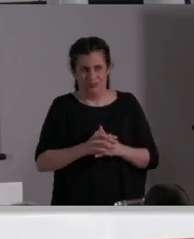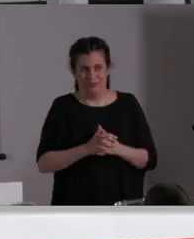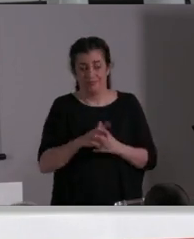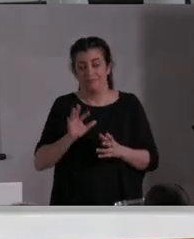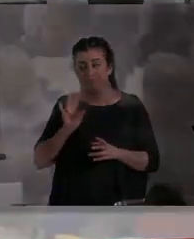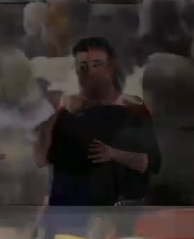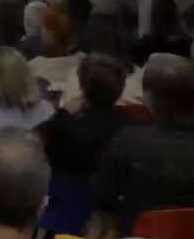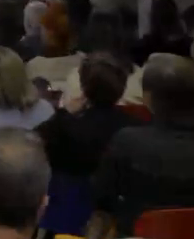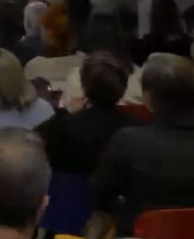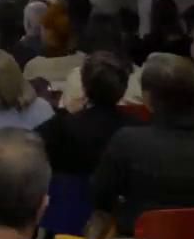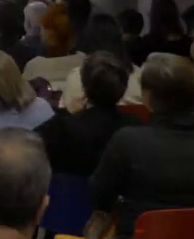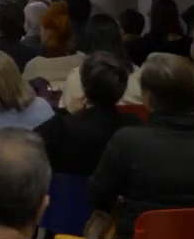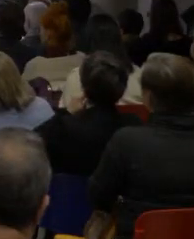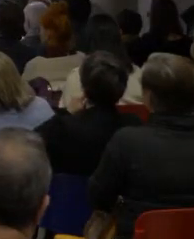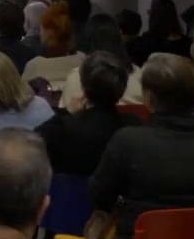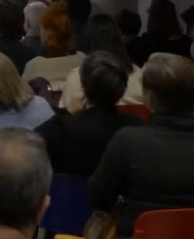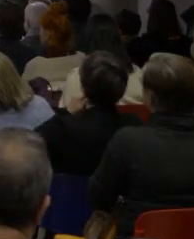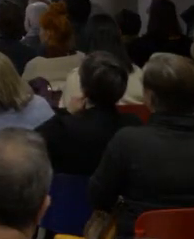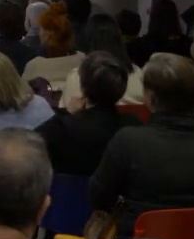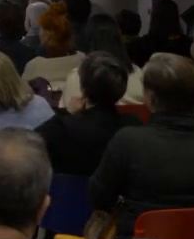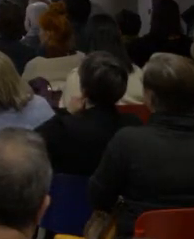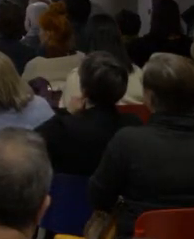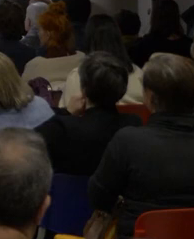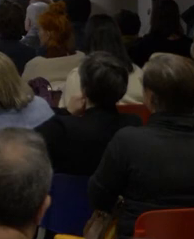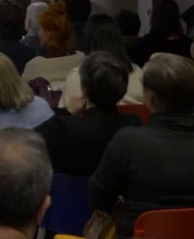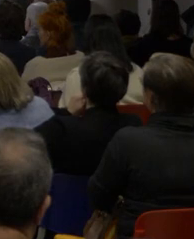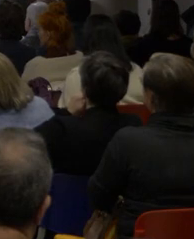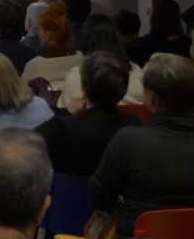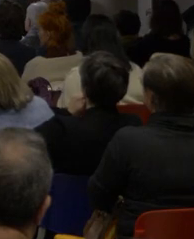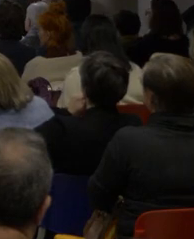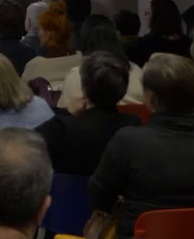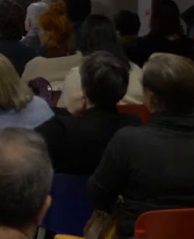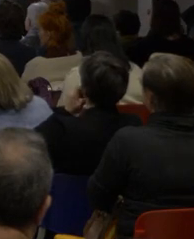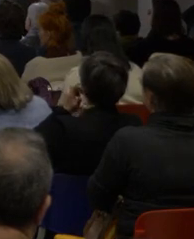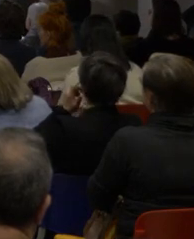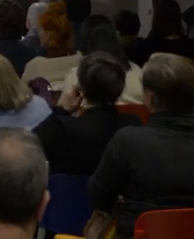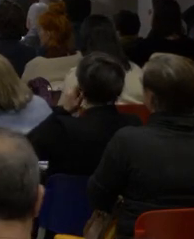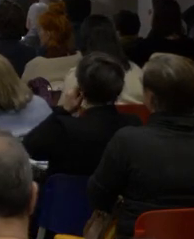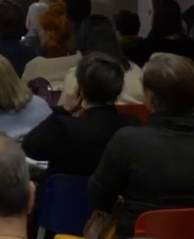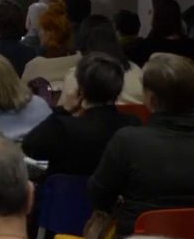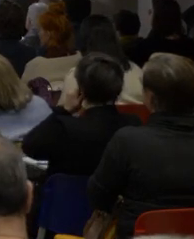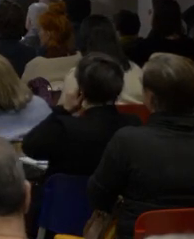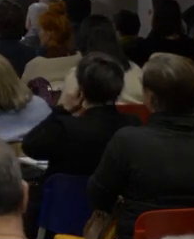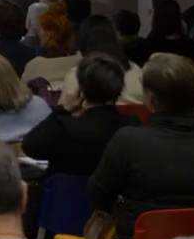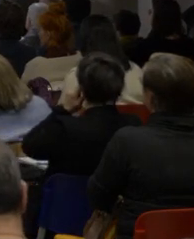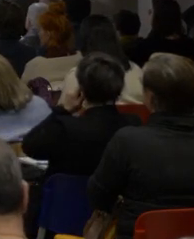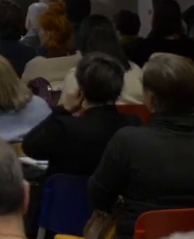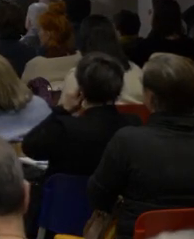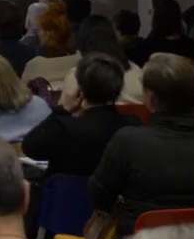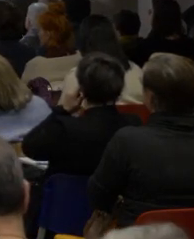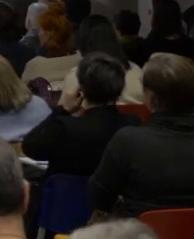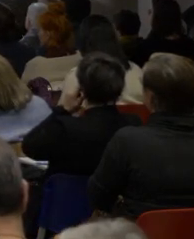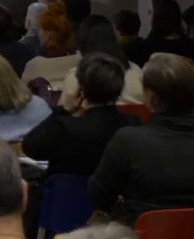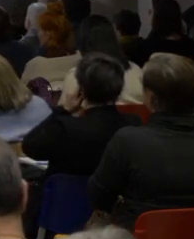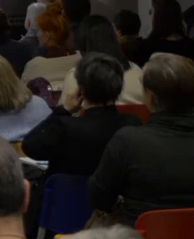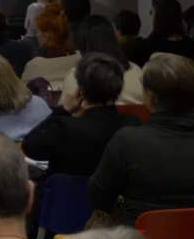Sí, de lo que preguntabas, no, ayer se firmó en el Consejo de Ministros, pero no han salido las condiciones. De todas maneras, hoy